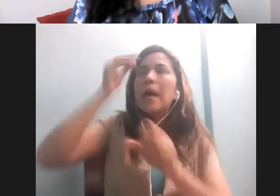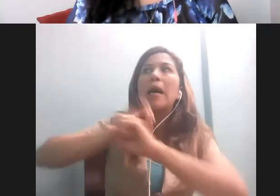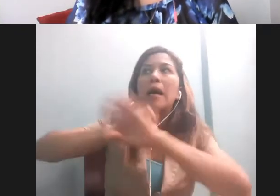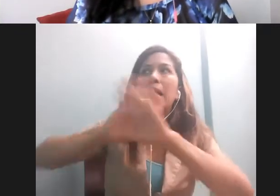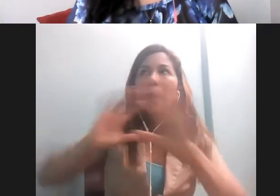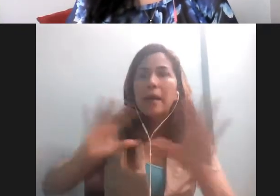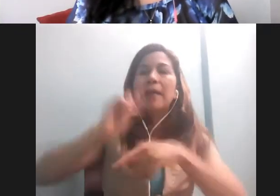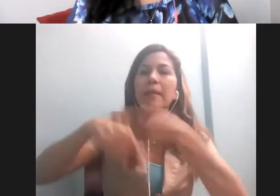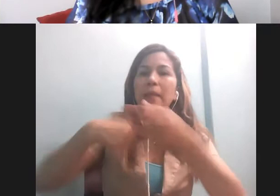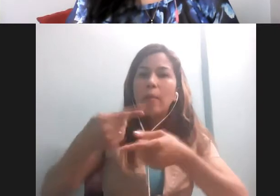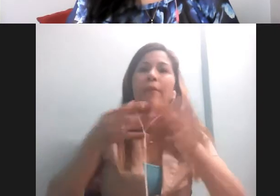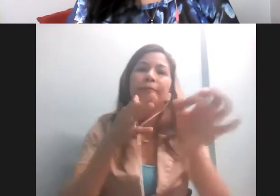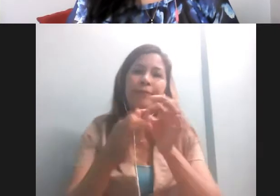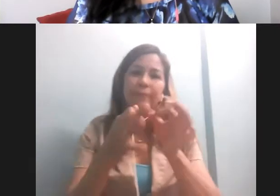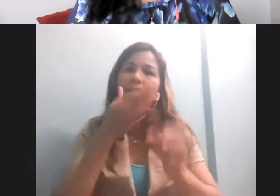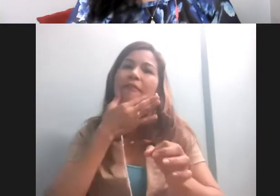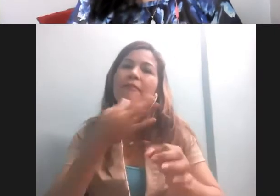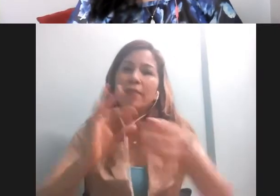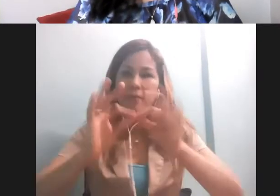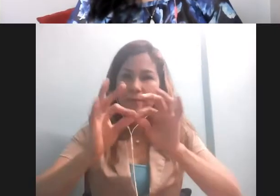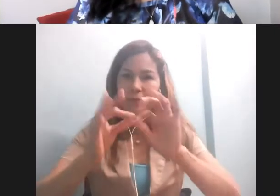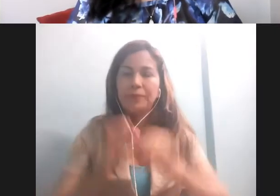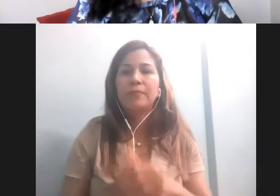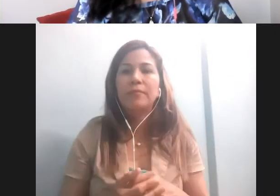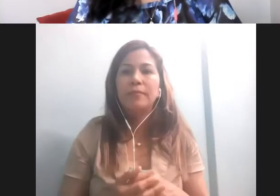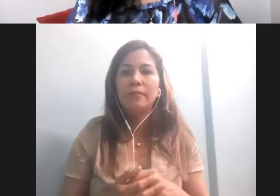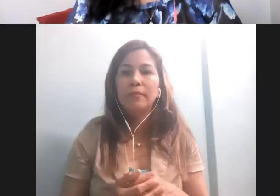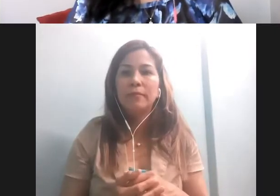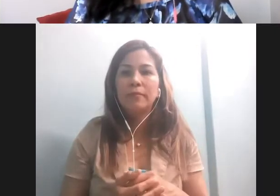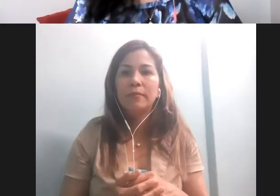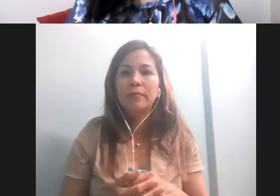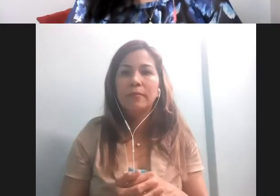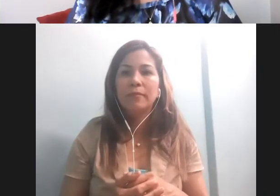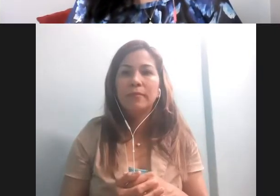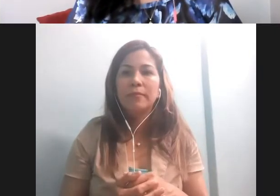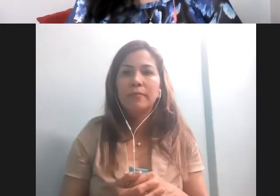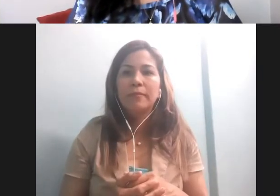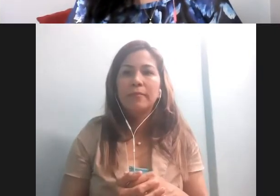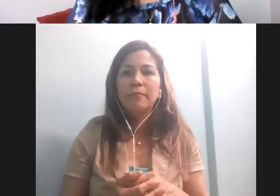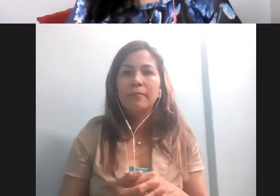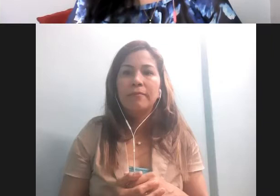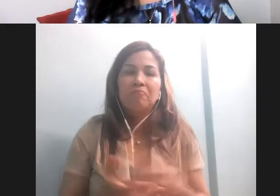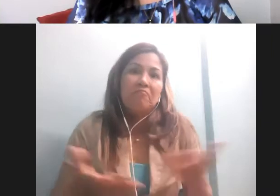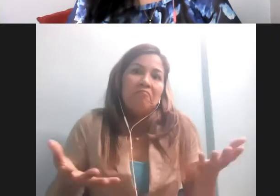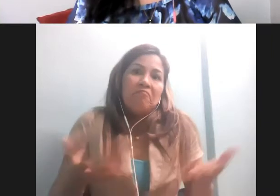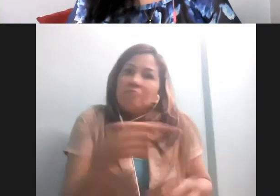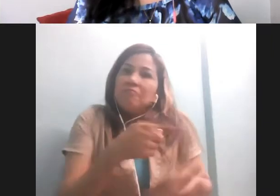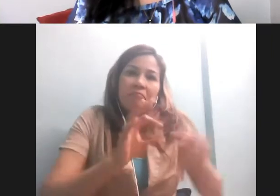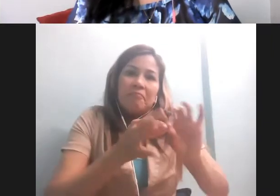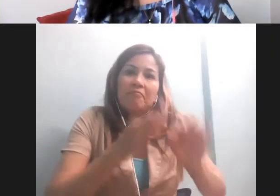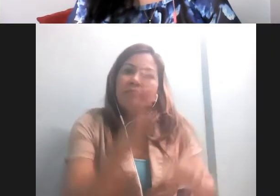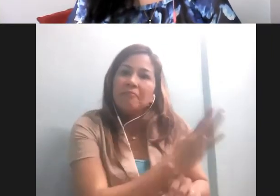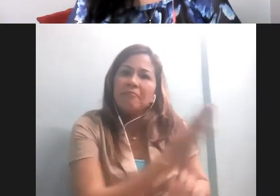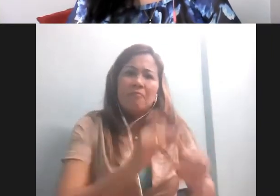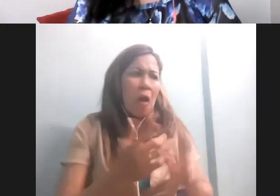como contextualizarlos, ¿no? Pero ellas que estaban allí, pero realmente, de cierta forma, están y tú no sientes que a la